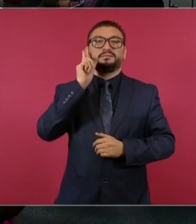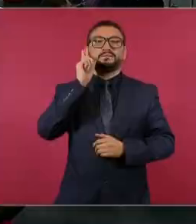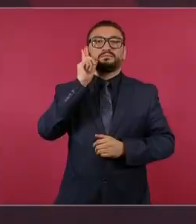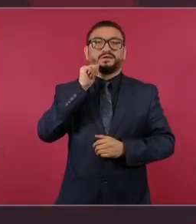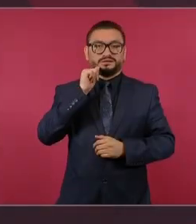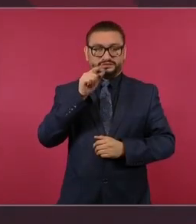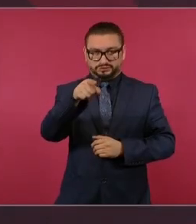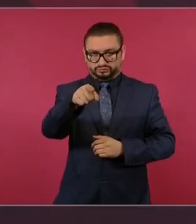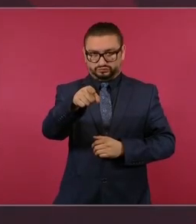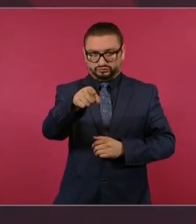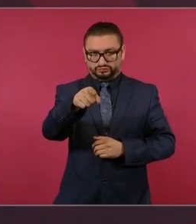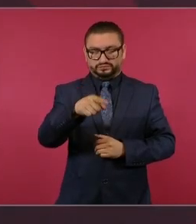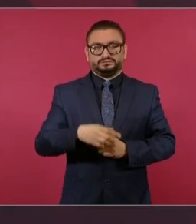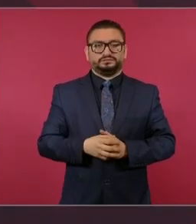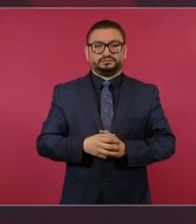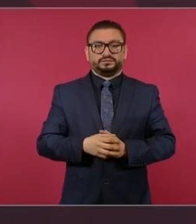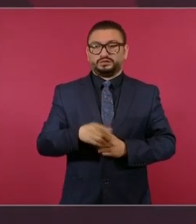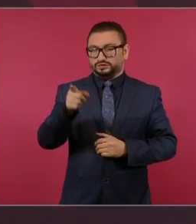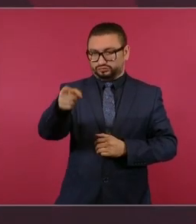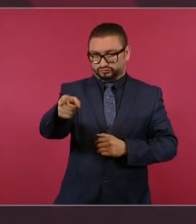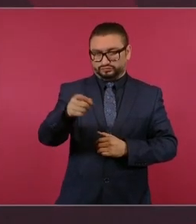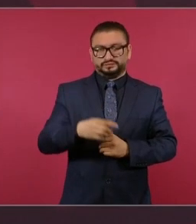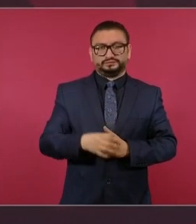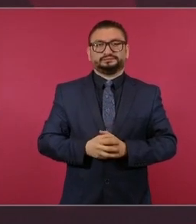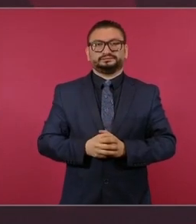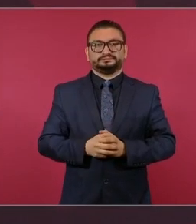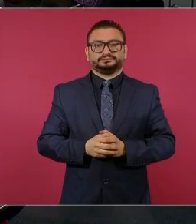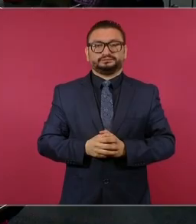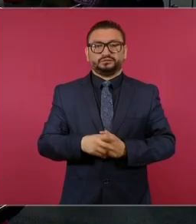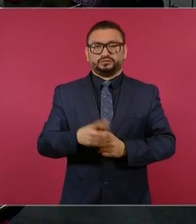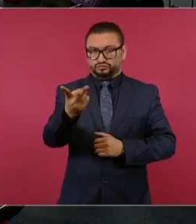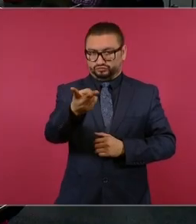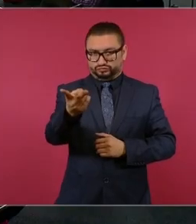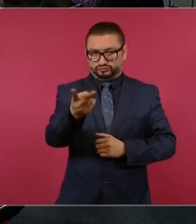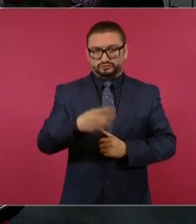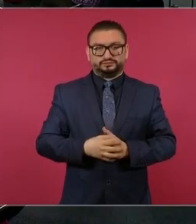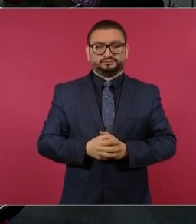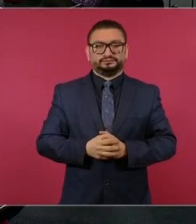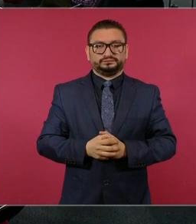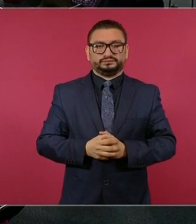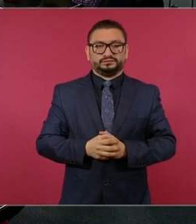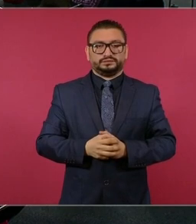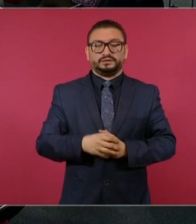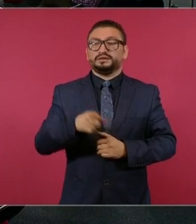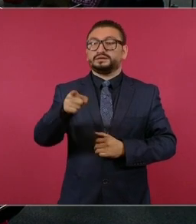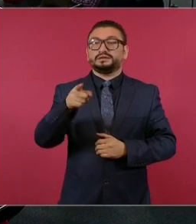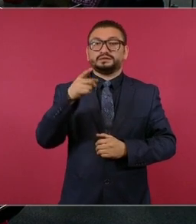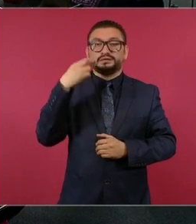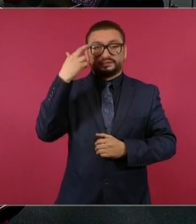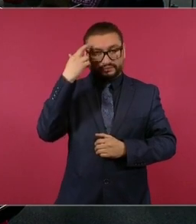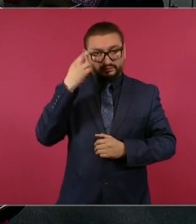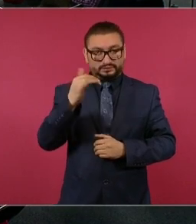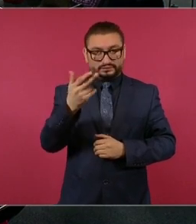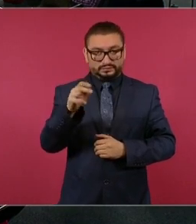Mañana, tú. ¿Y tú? Dos. Y Reina también.